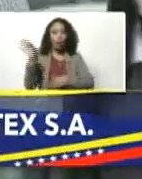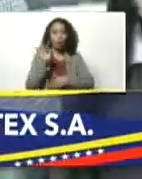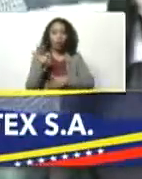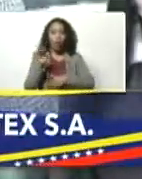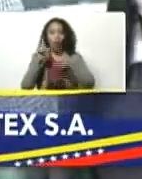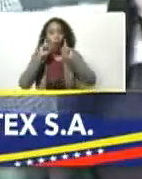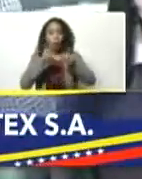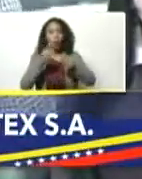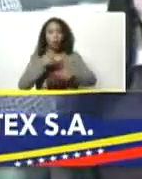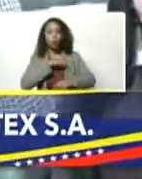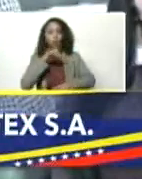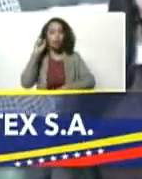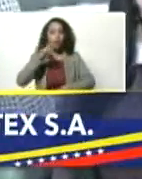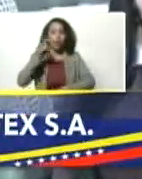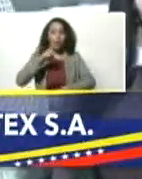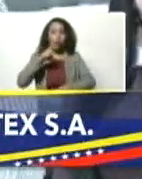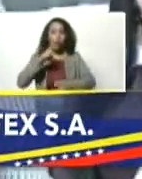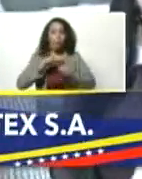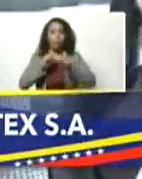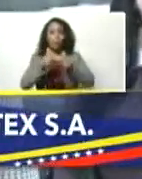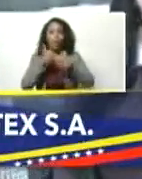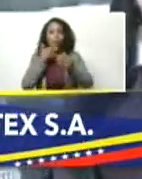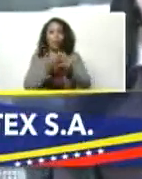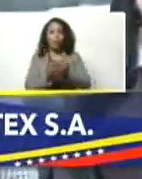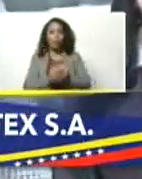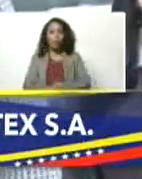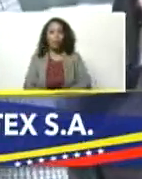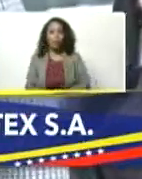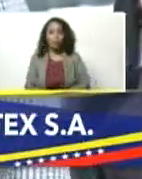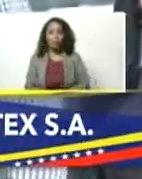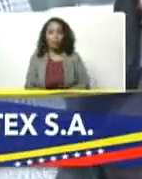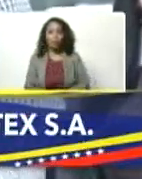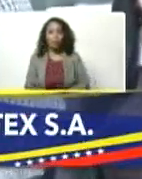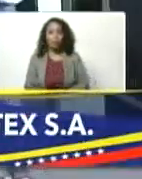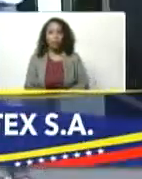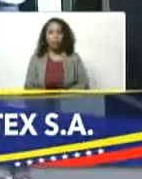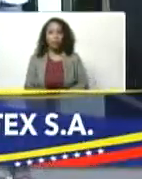que necesitamos arrancar. Gracias.